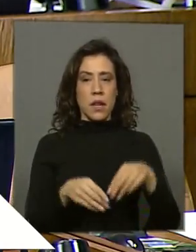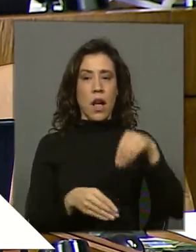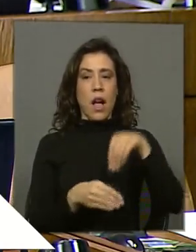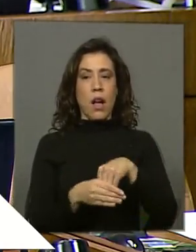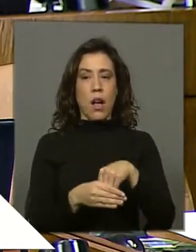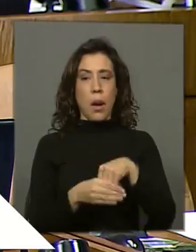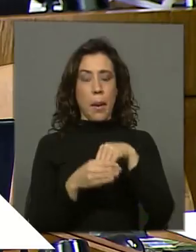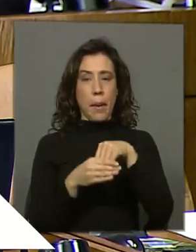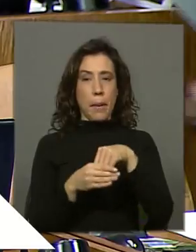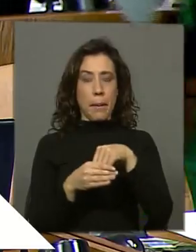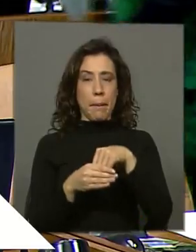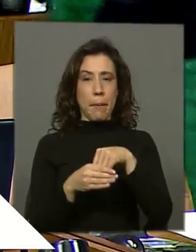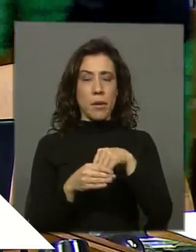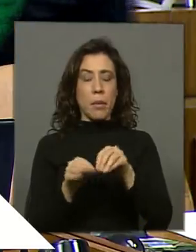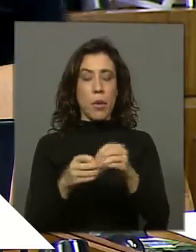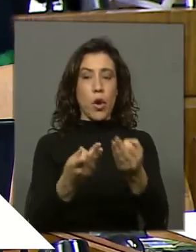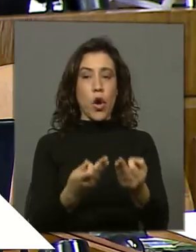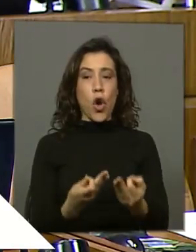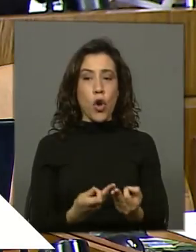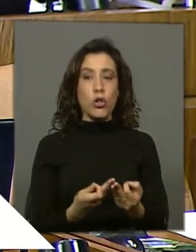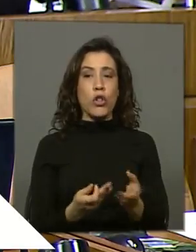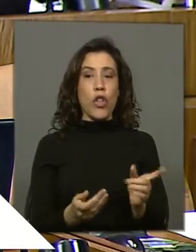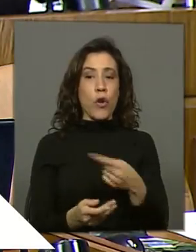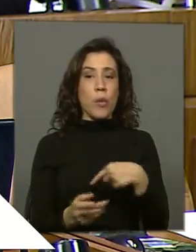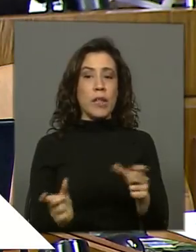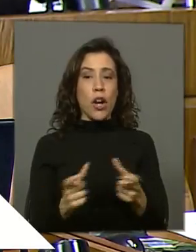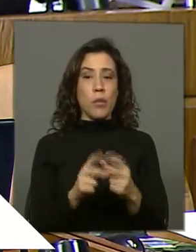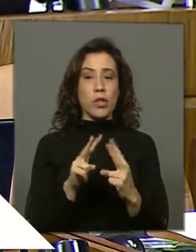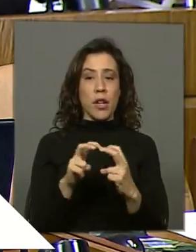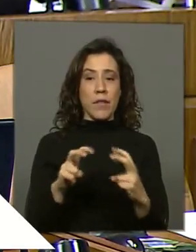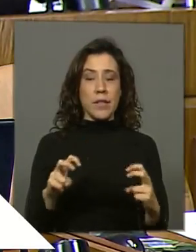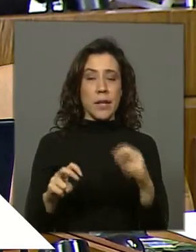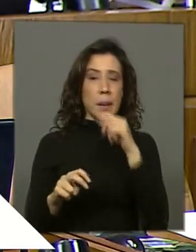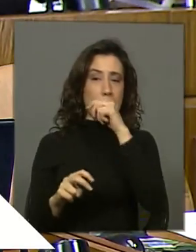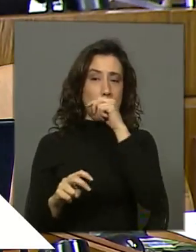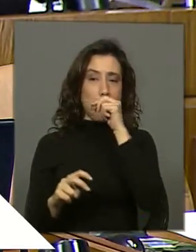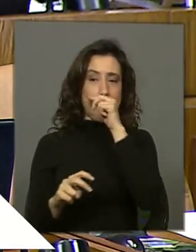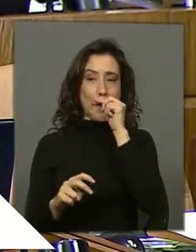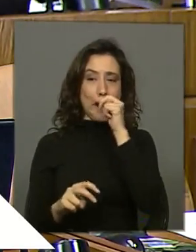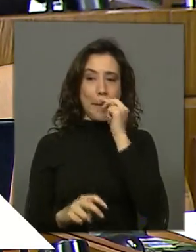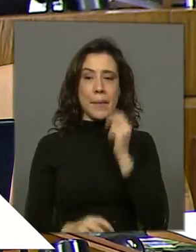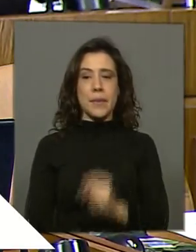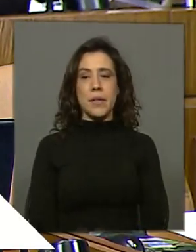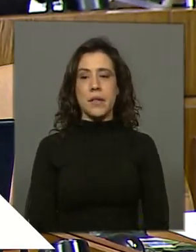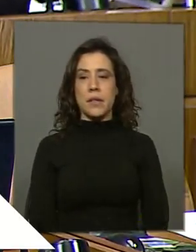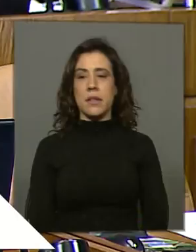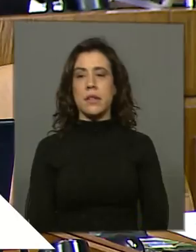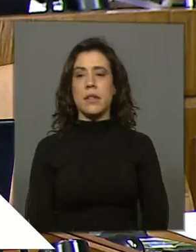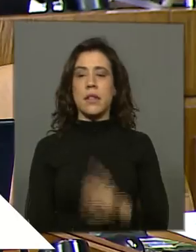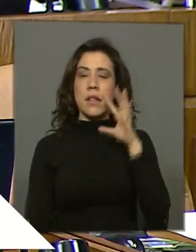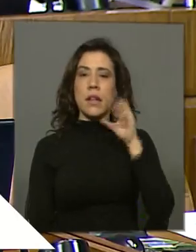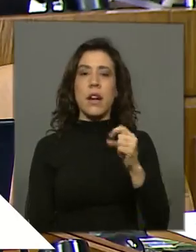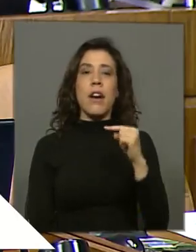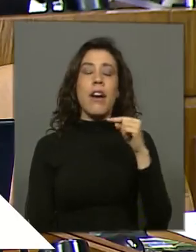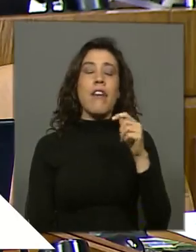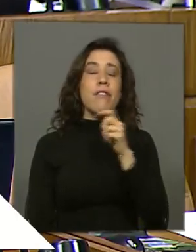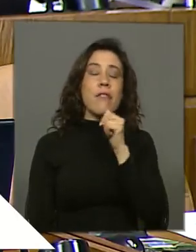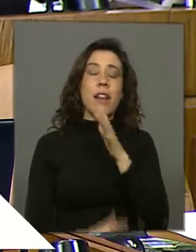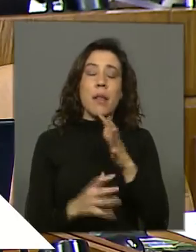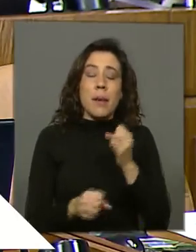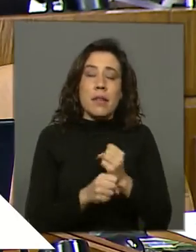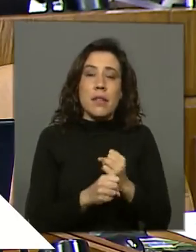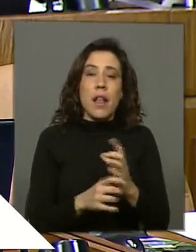efectivamente por las conclusiones de nuestra comisión investigadora como hemos señalado hemos advertido primero falta de proactividad